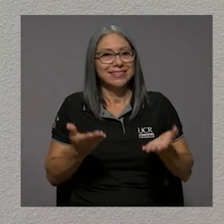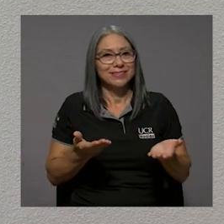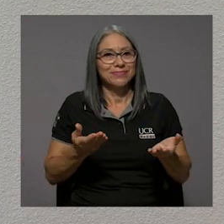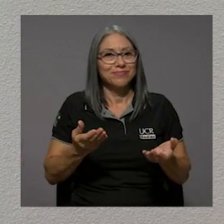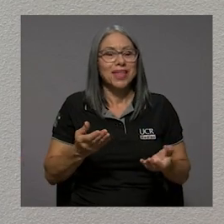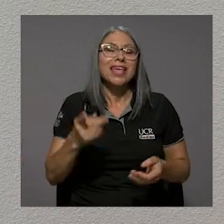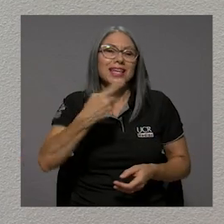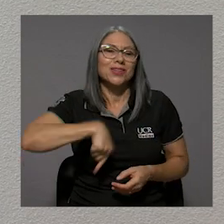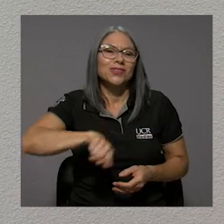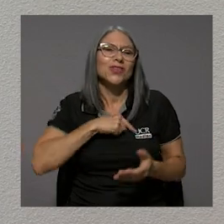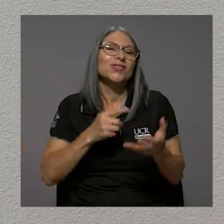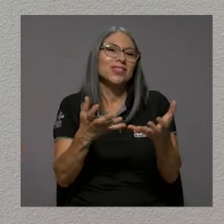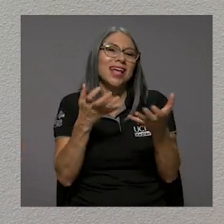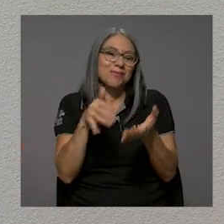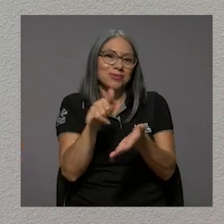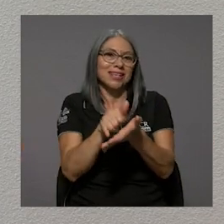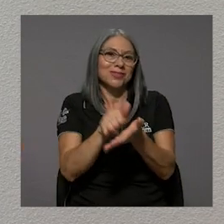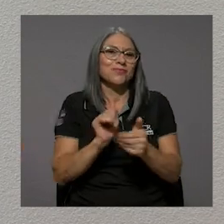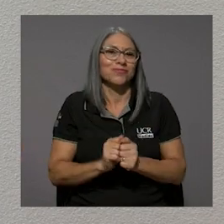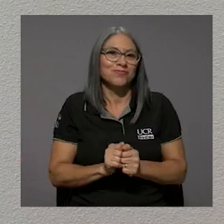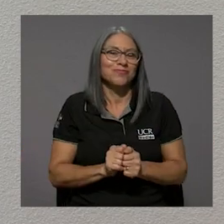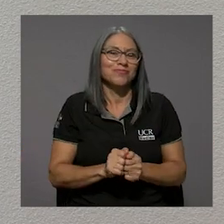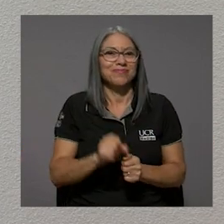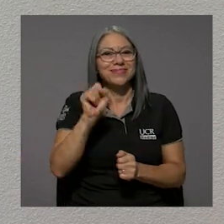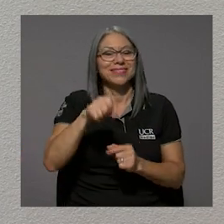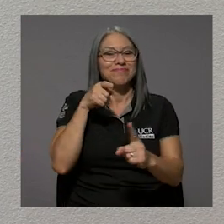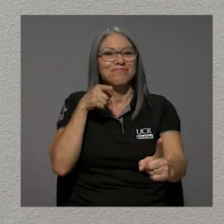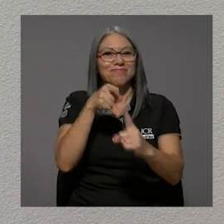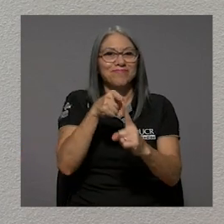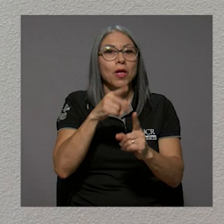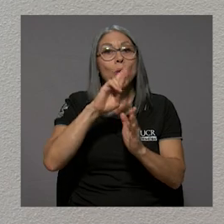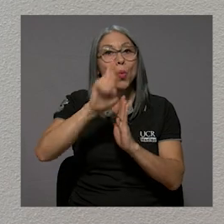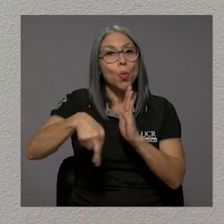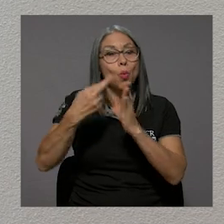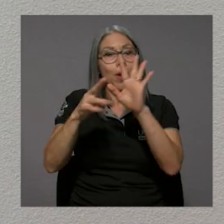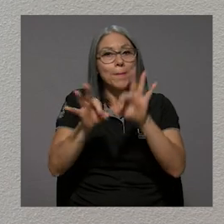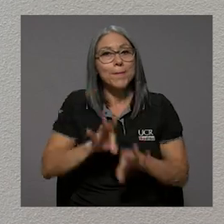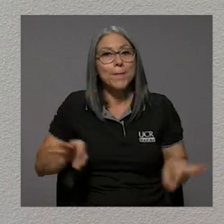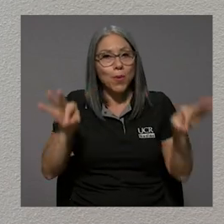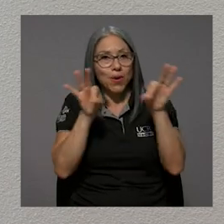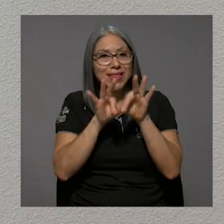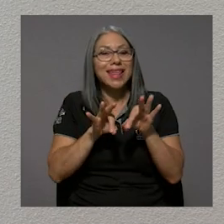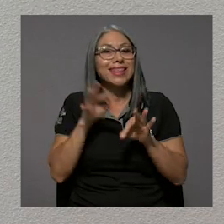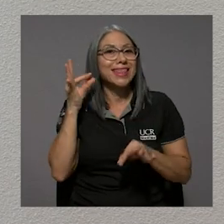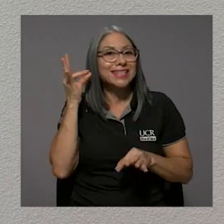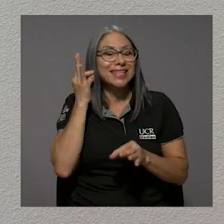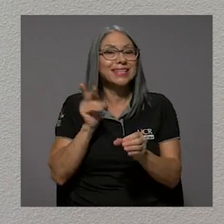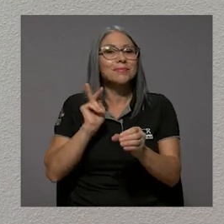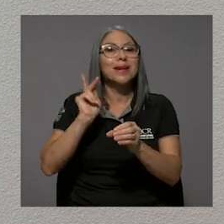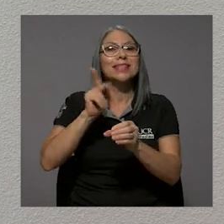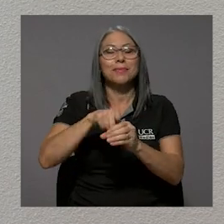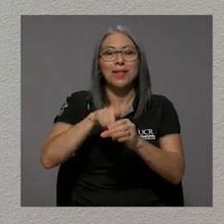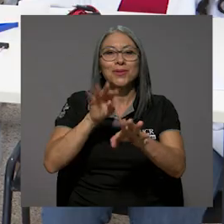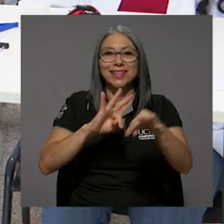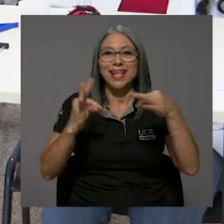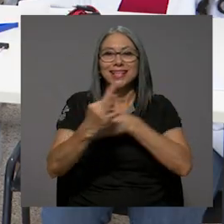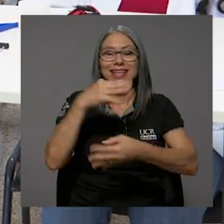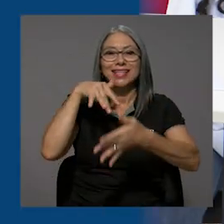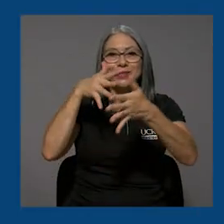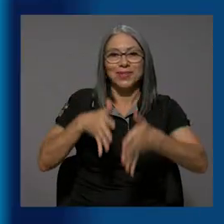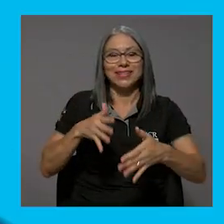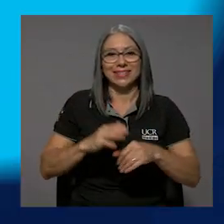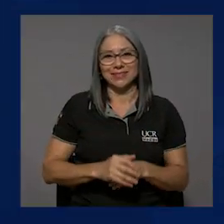sí buscamos entonces eso, que hubiese sí un papel importante de chicas participando en el taller de